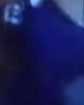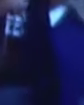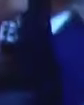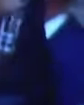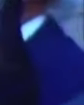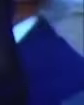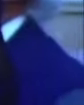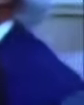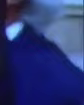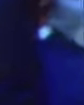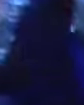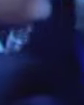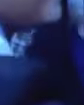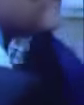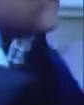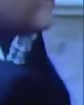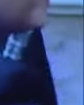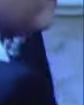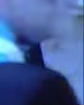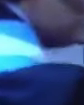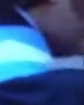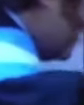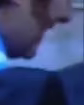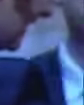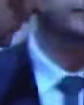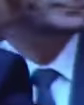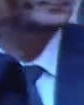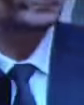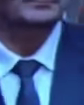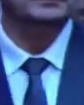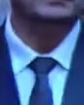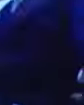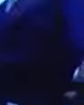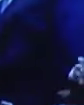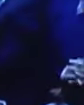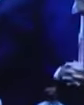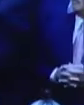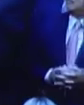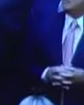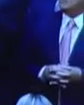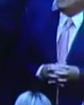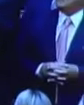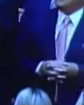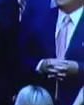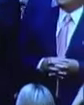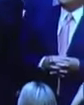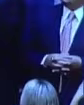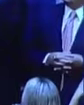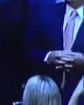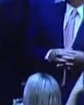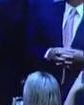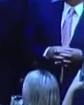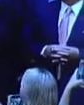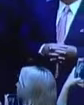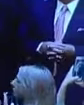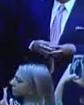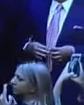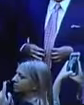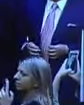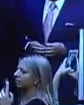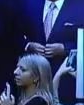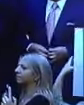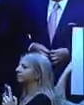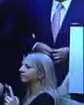mismo peronismo obviamente y el radicalismo pasa igual ha tenido diferentes etapas diferentes pensamientos radicales ha